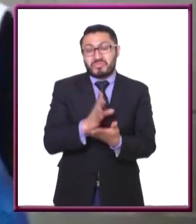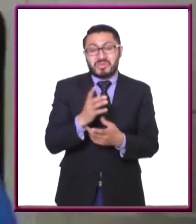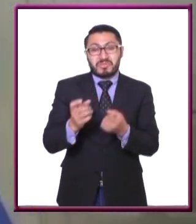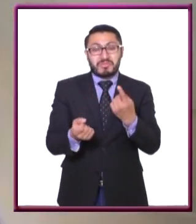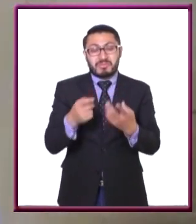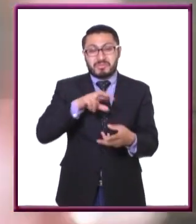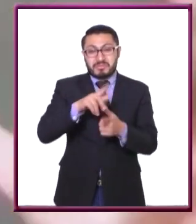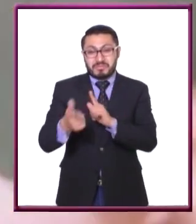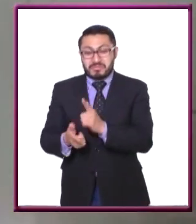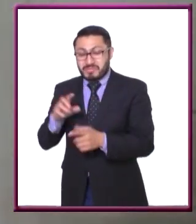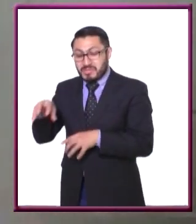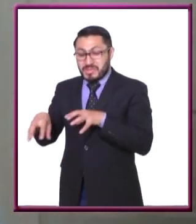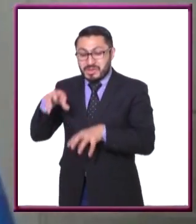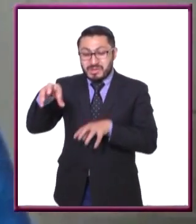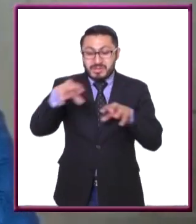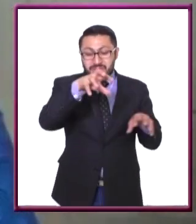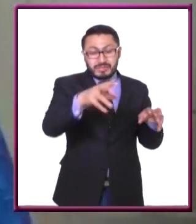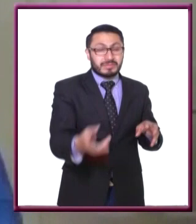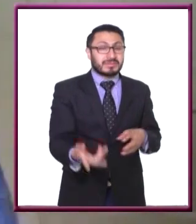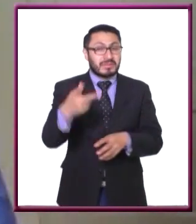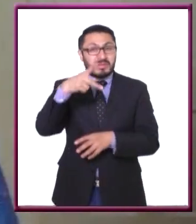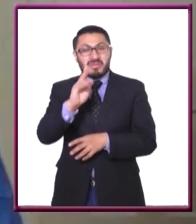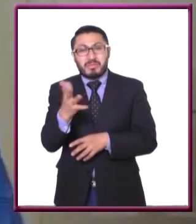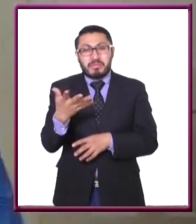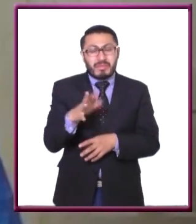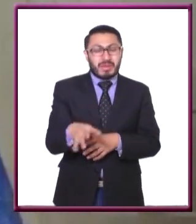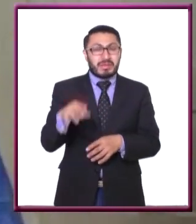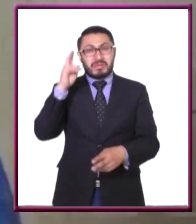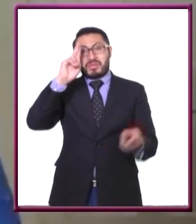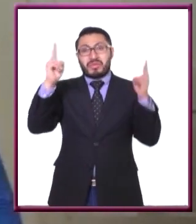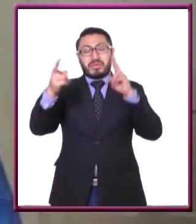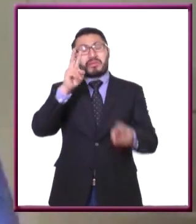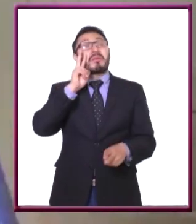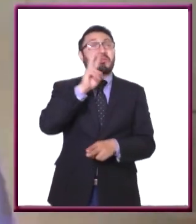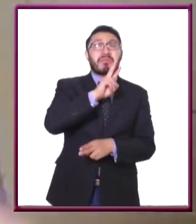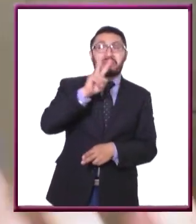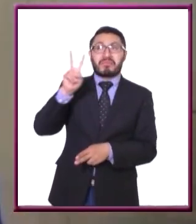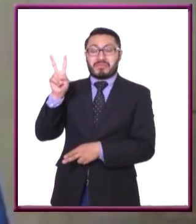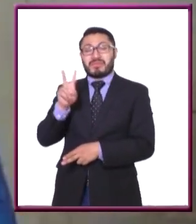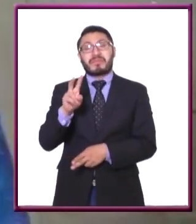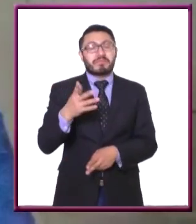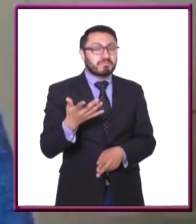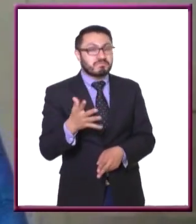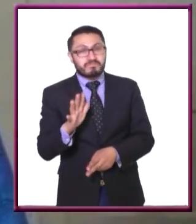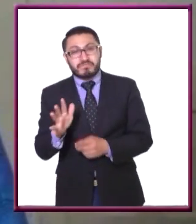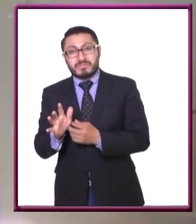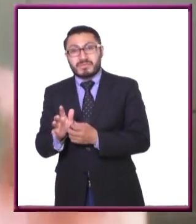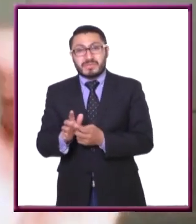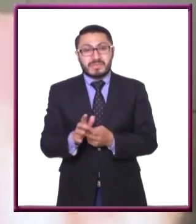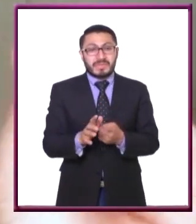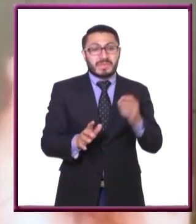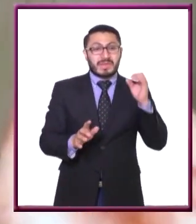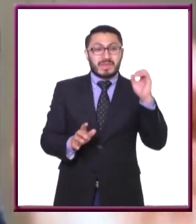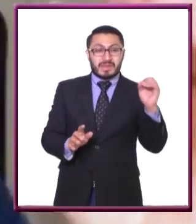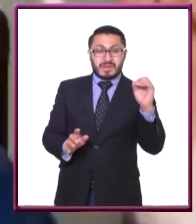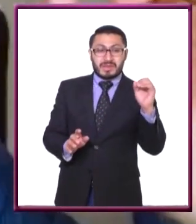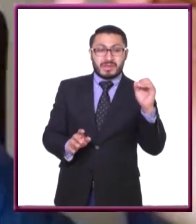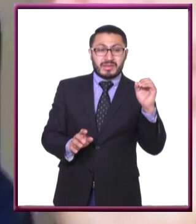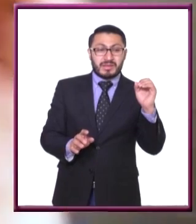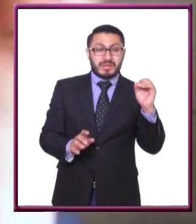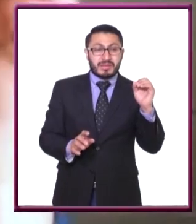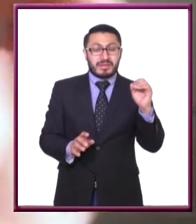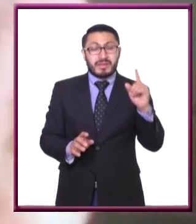se puede estimar más o menos que en el universo visible o observable hay como un 0